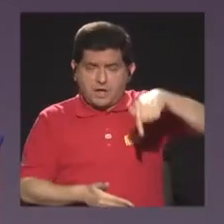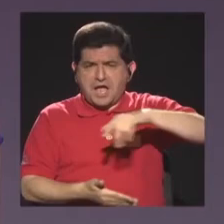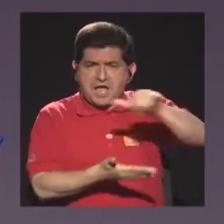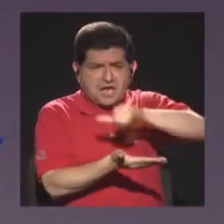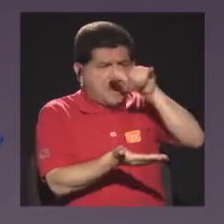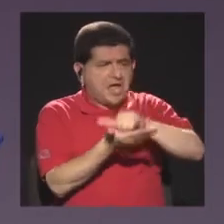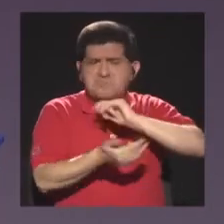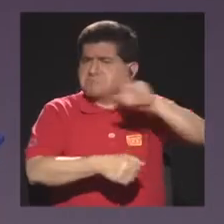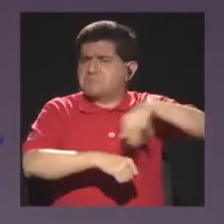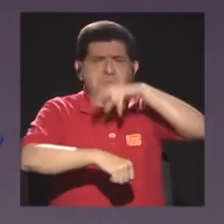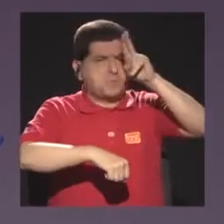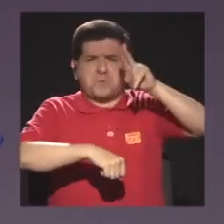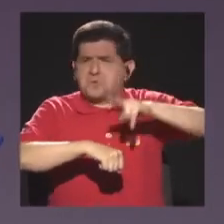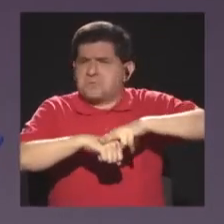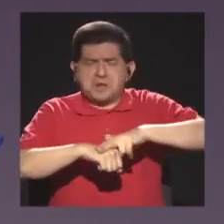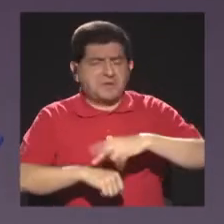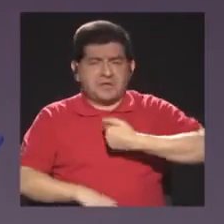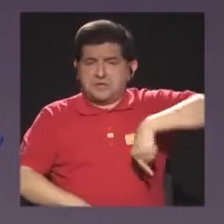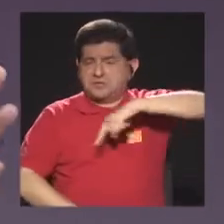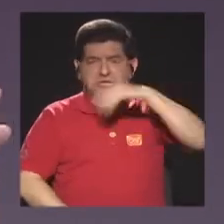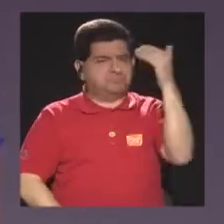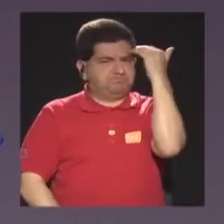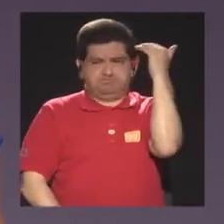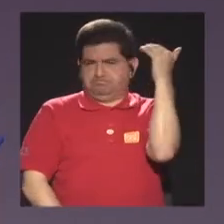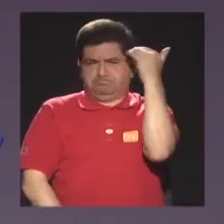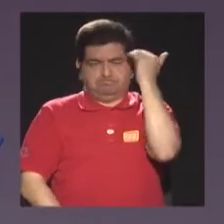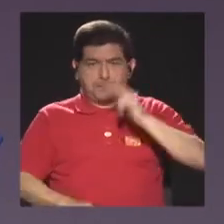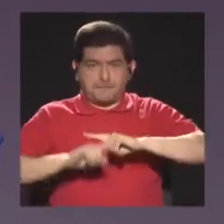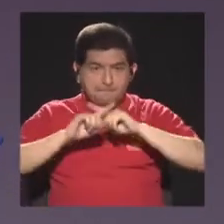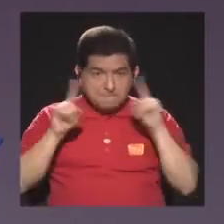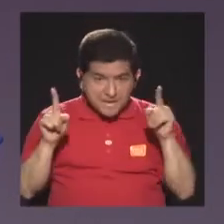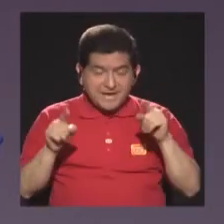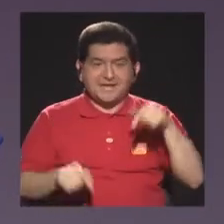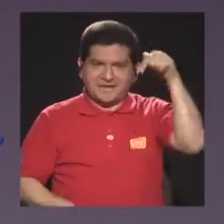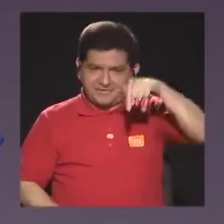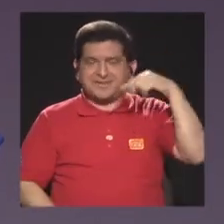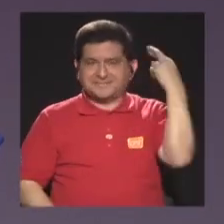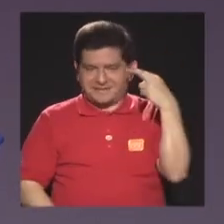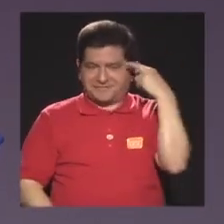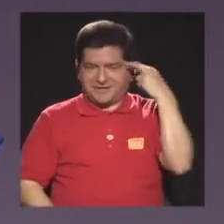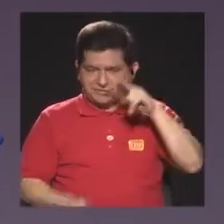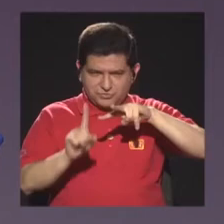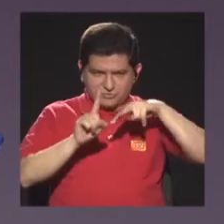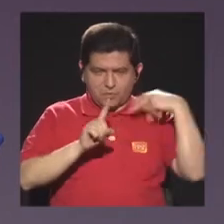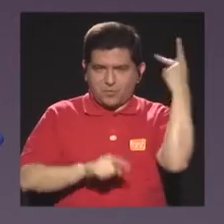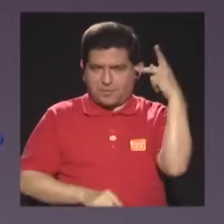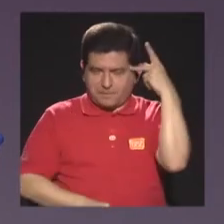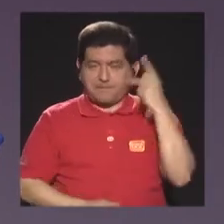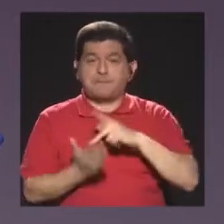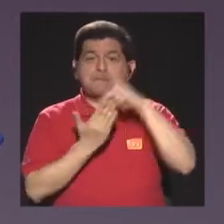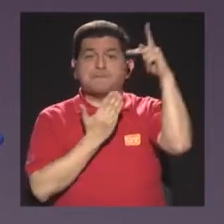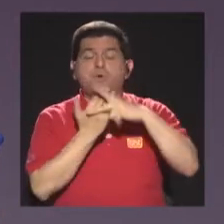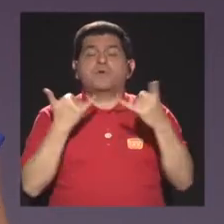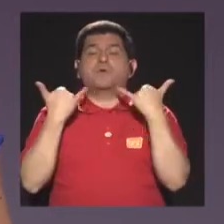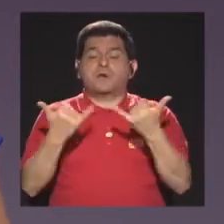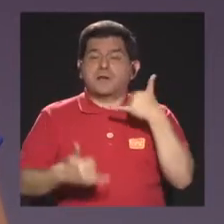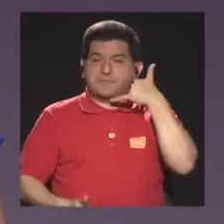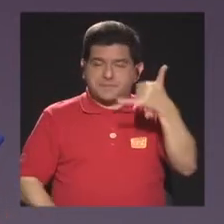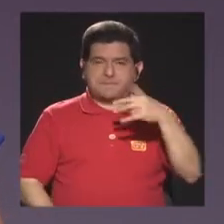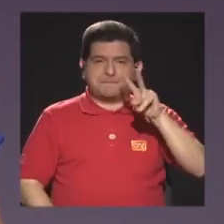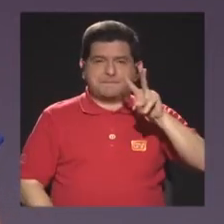José normalmente casi que desconocemos, pero para eso estamos en Miradas Políticas. Recuerde, es un programa en vivo, puede llamar